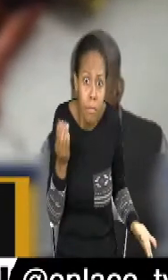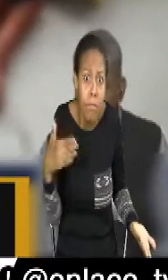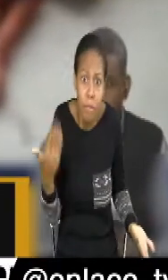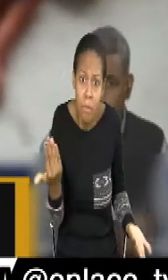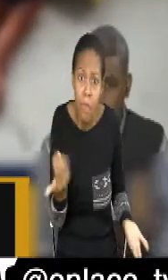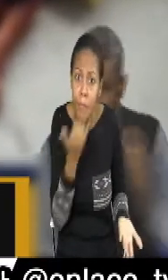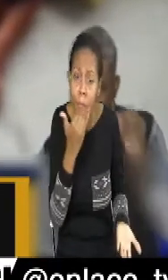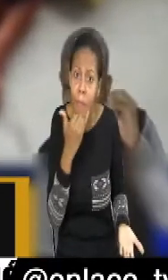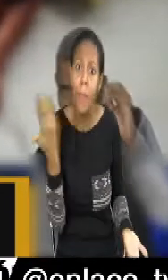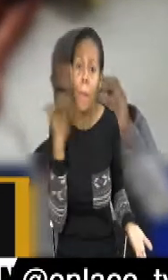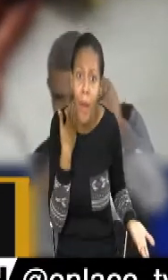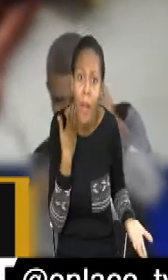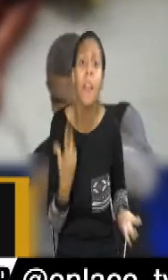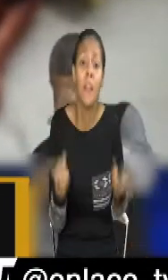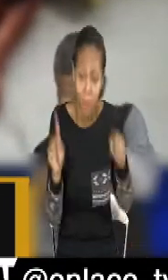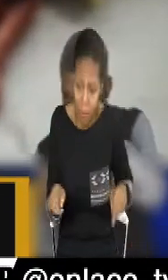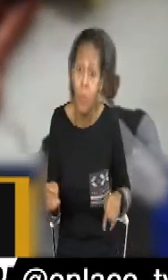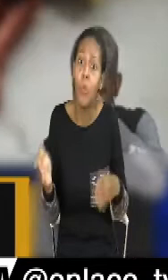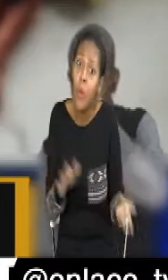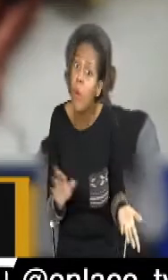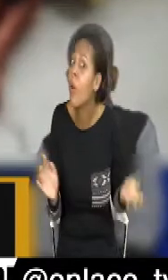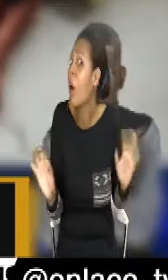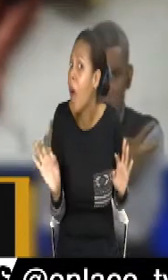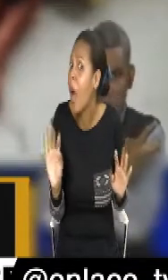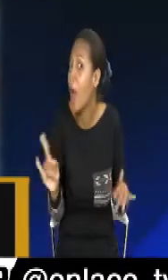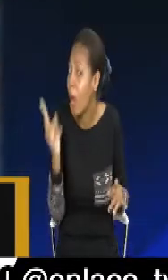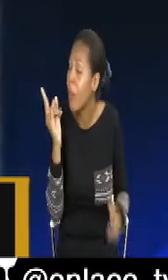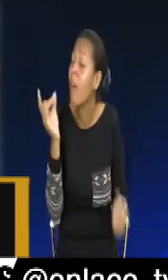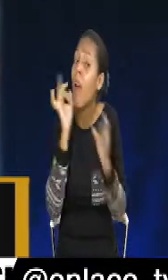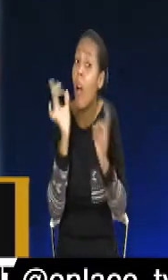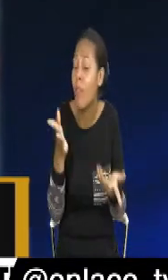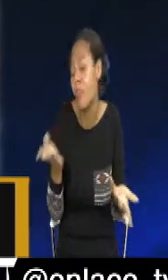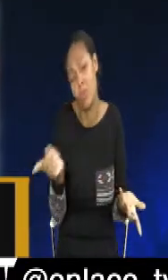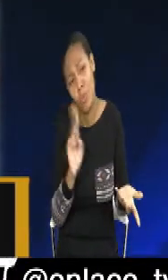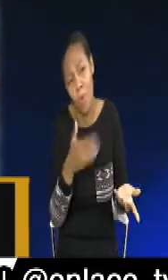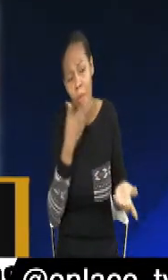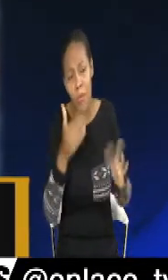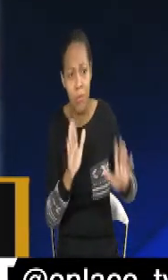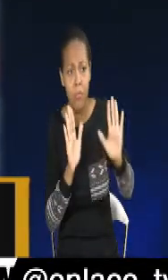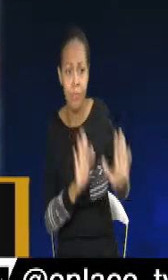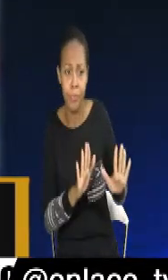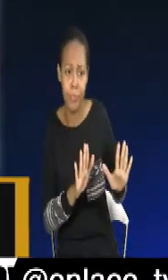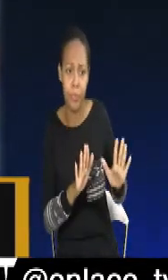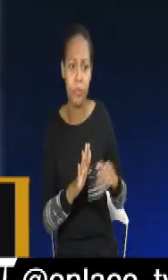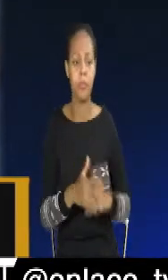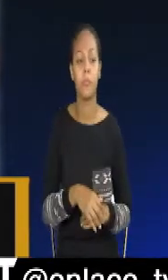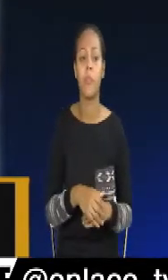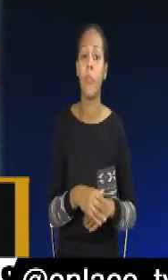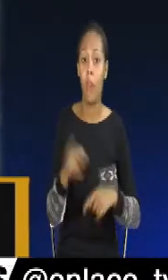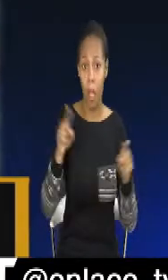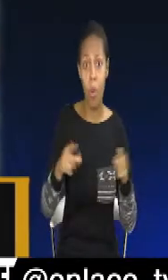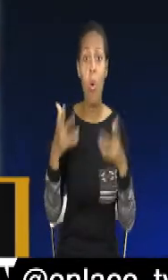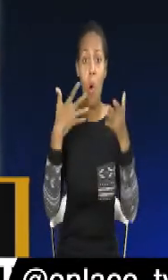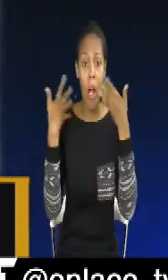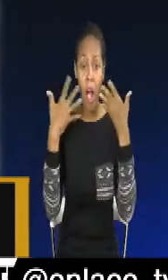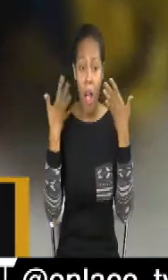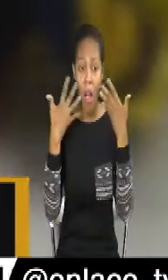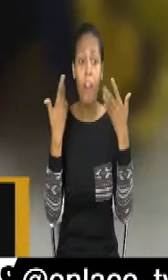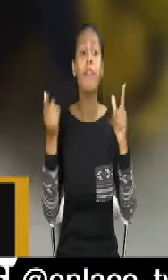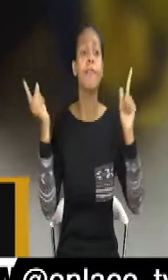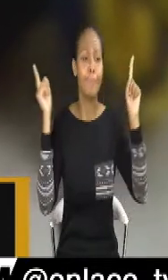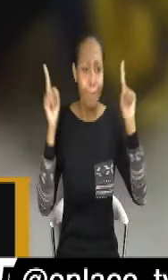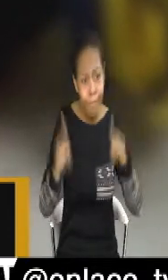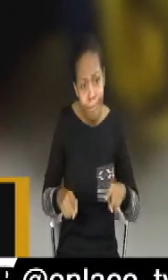qué entes o qué podemos hacer para parar con toda esta crueldad. Varios gatos también han sido envenenados. Los afectados piden a los